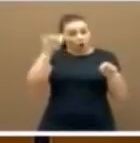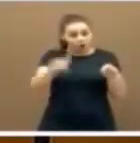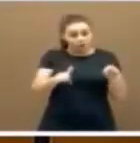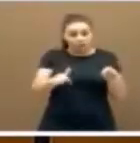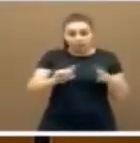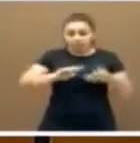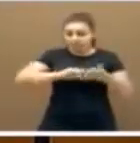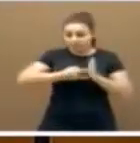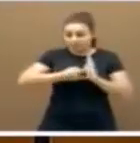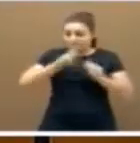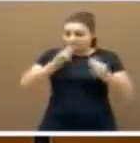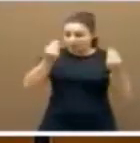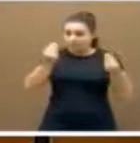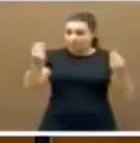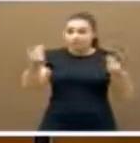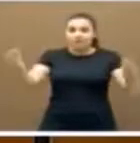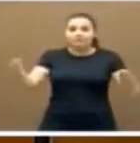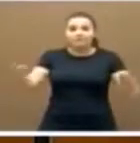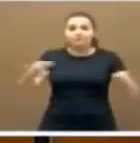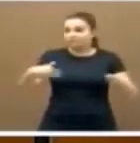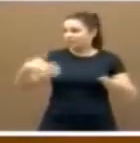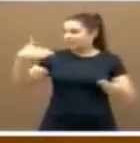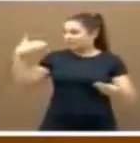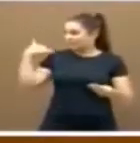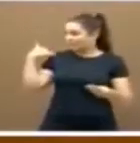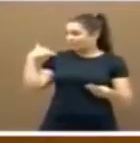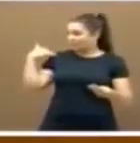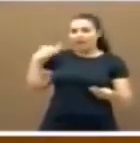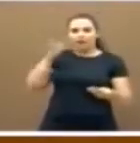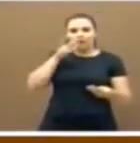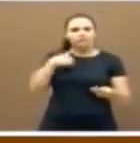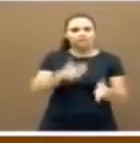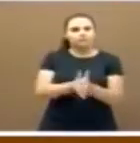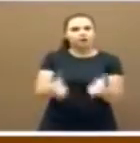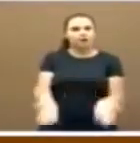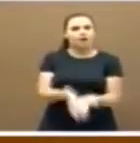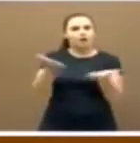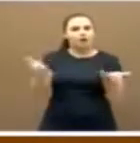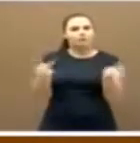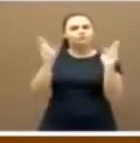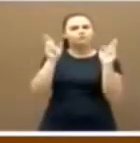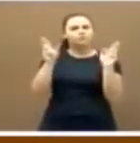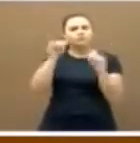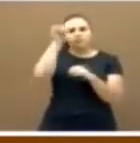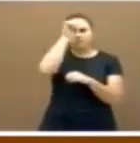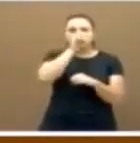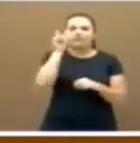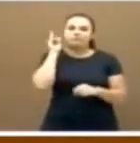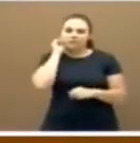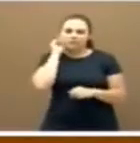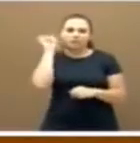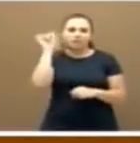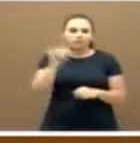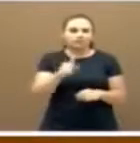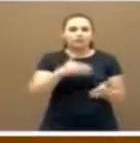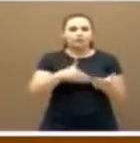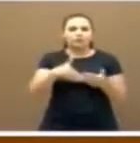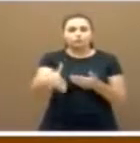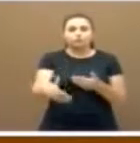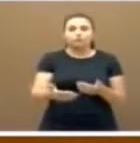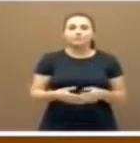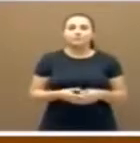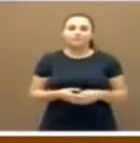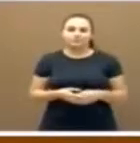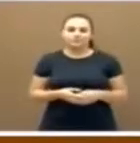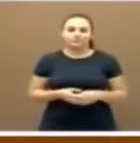mejores herramientas y construyamos sobre nuestro pasado reciente lo que tiene que ser la gran esperanza de las extremeñas y los extremeños en el futuro, ¿no? Que